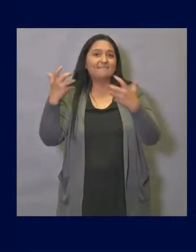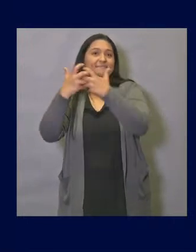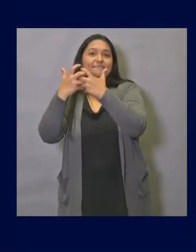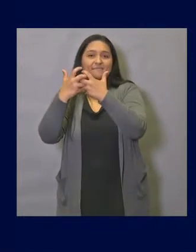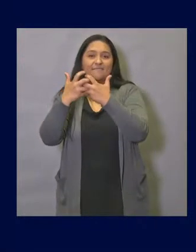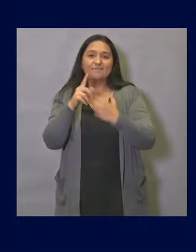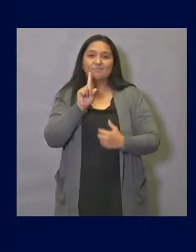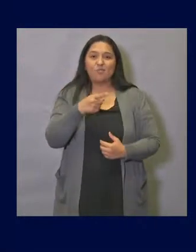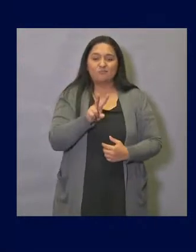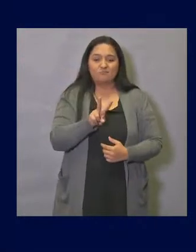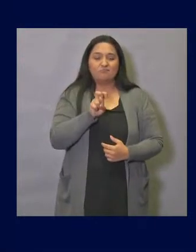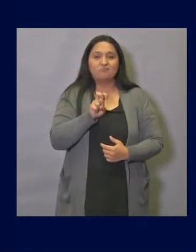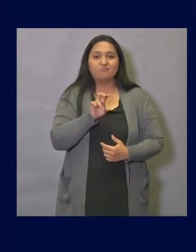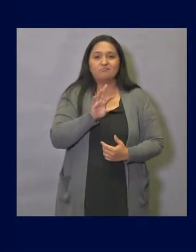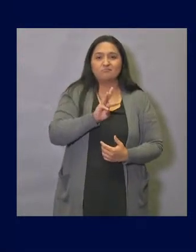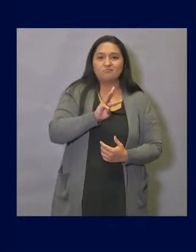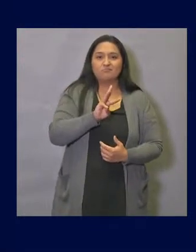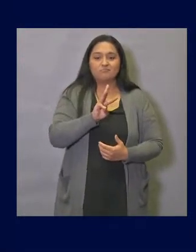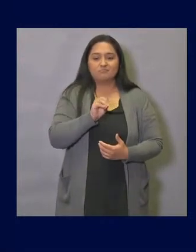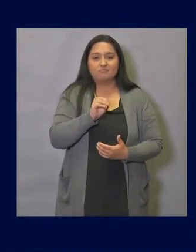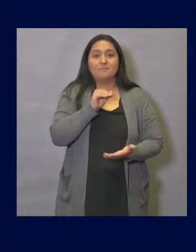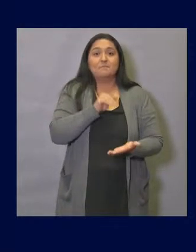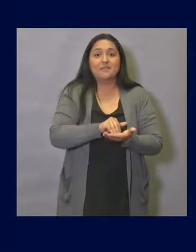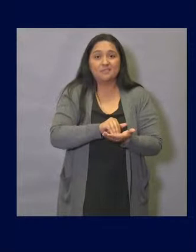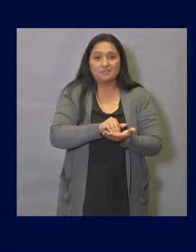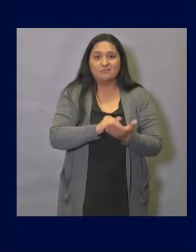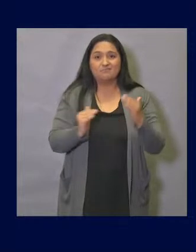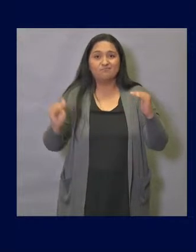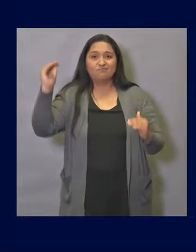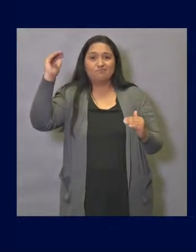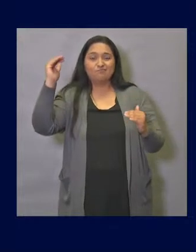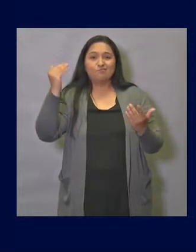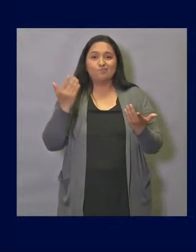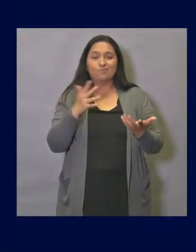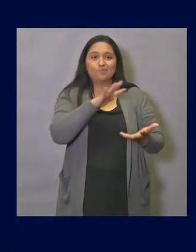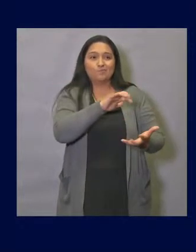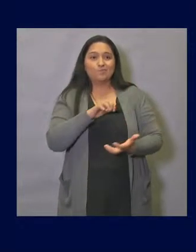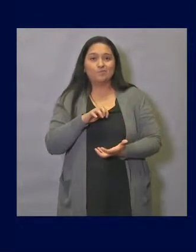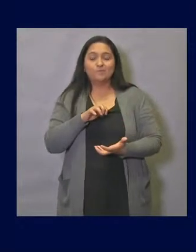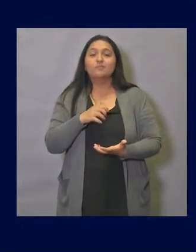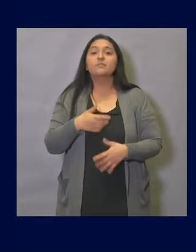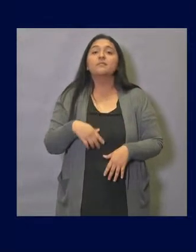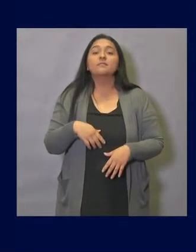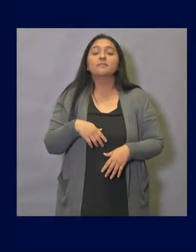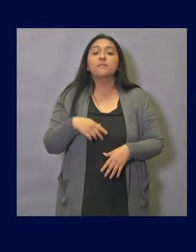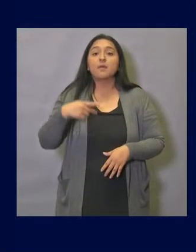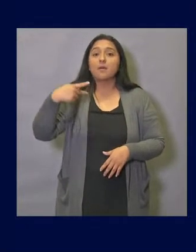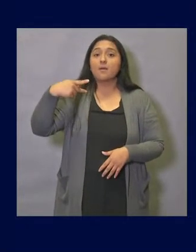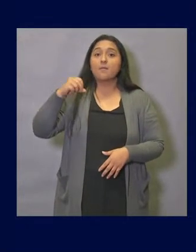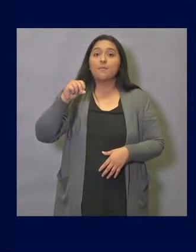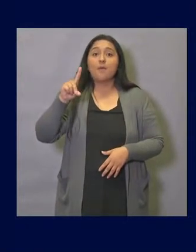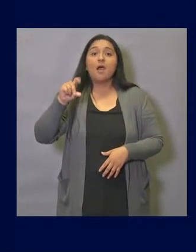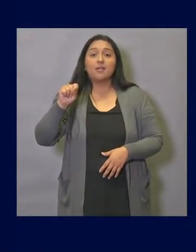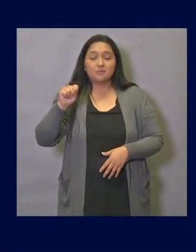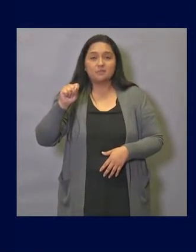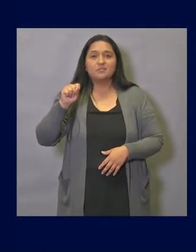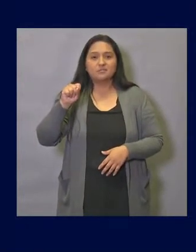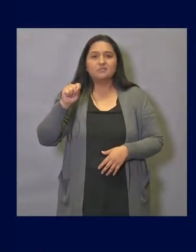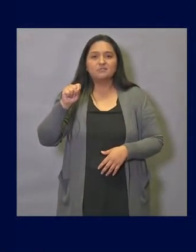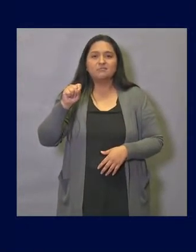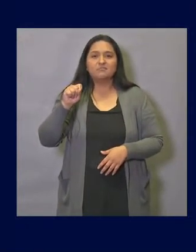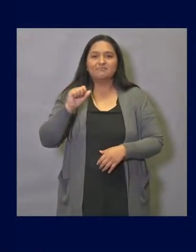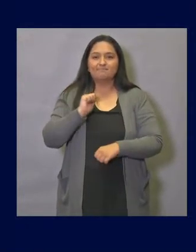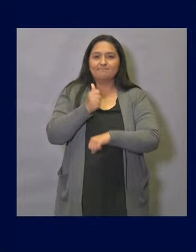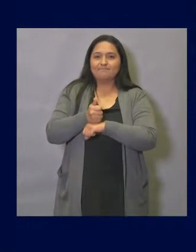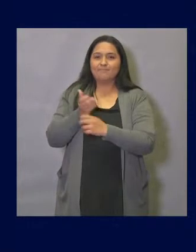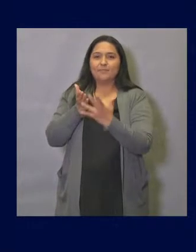citas. Los centros de vacunación a gran escala, llamados PODs en inglés, administrados por el Departamento